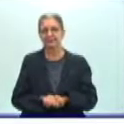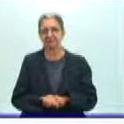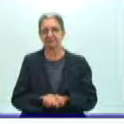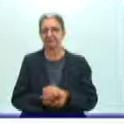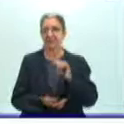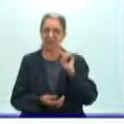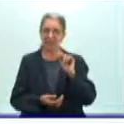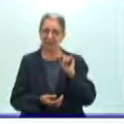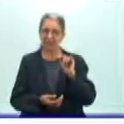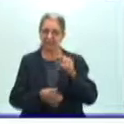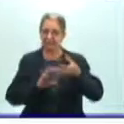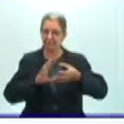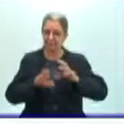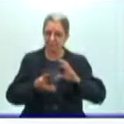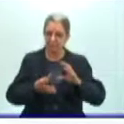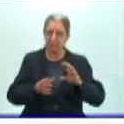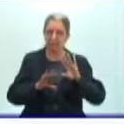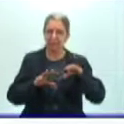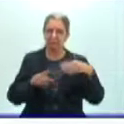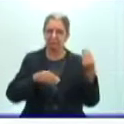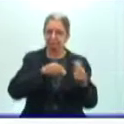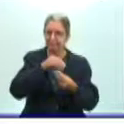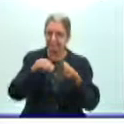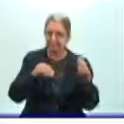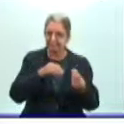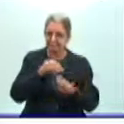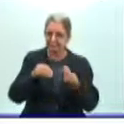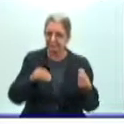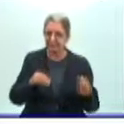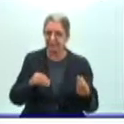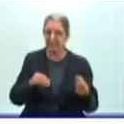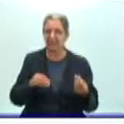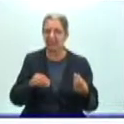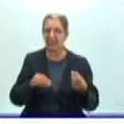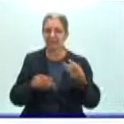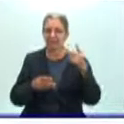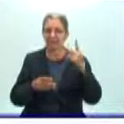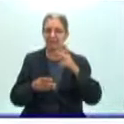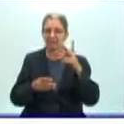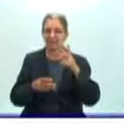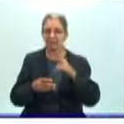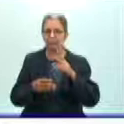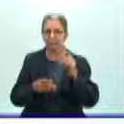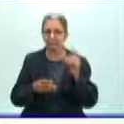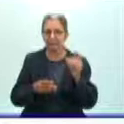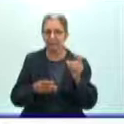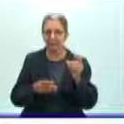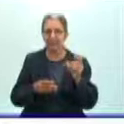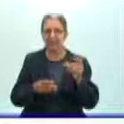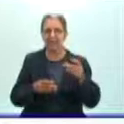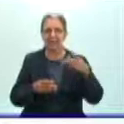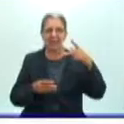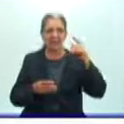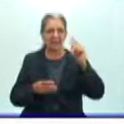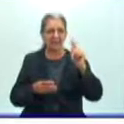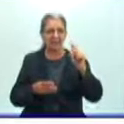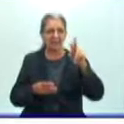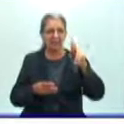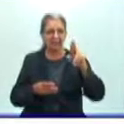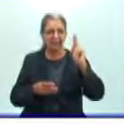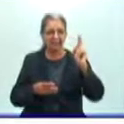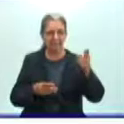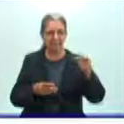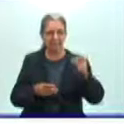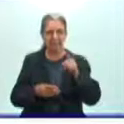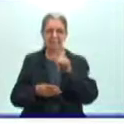De esta manera, sustituyes el valor y calculas la amplitud del ángulo TRP, que